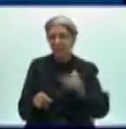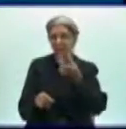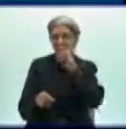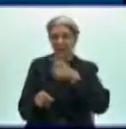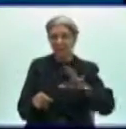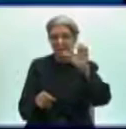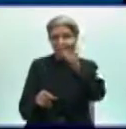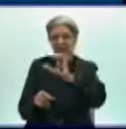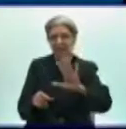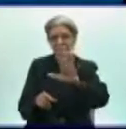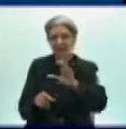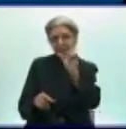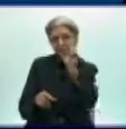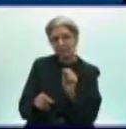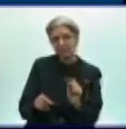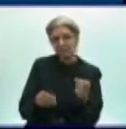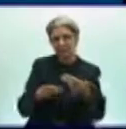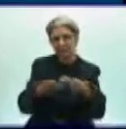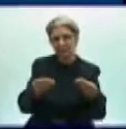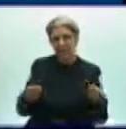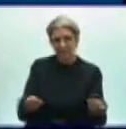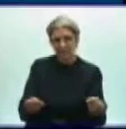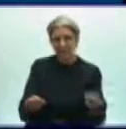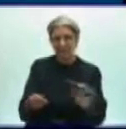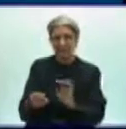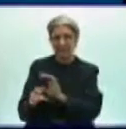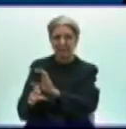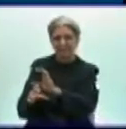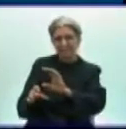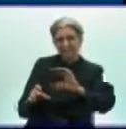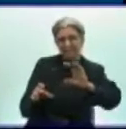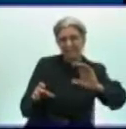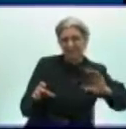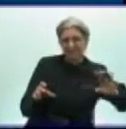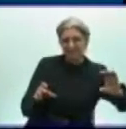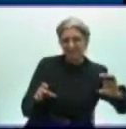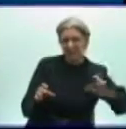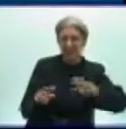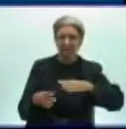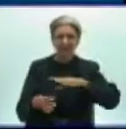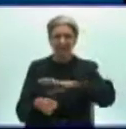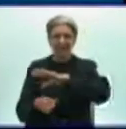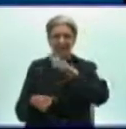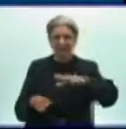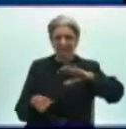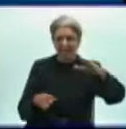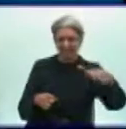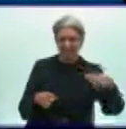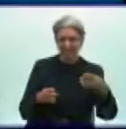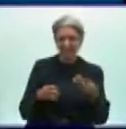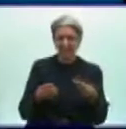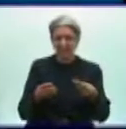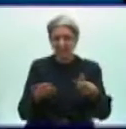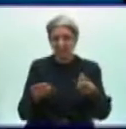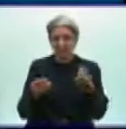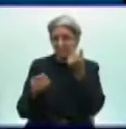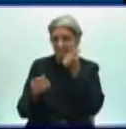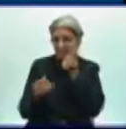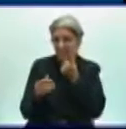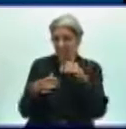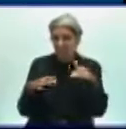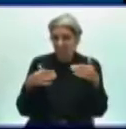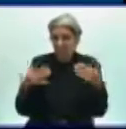está comprendida en la placa africana y el relieve predominante es de, y usted completa, su rasgo